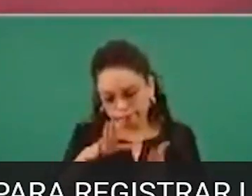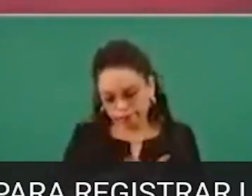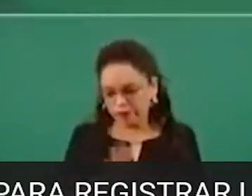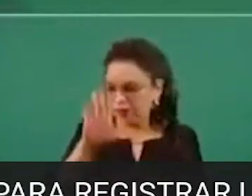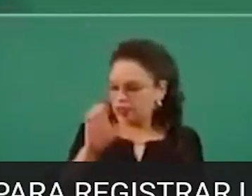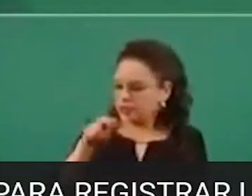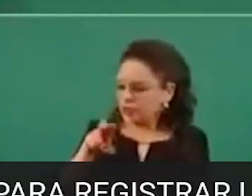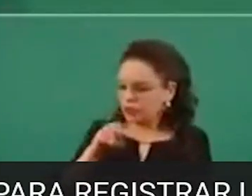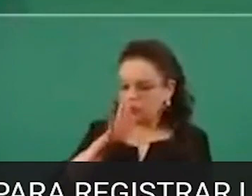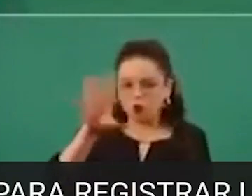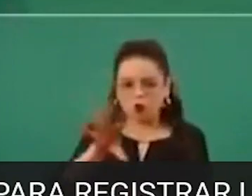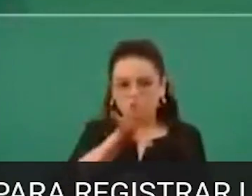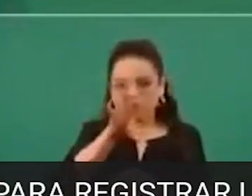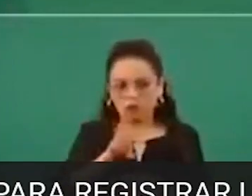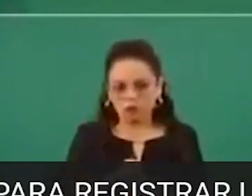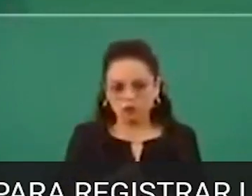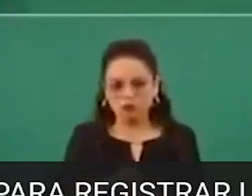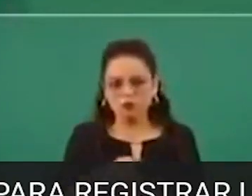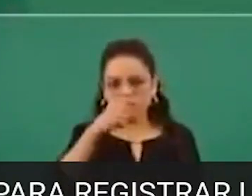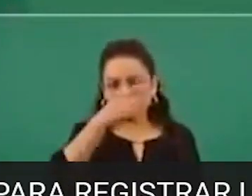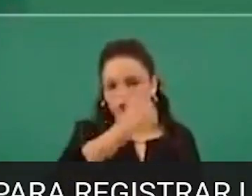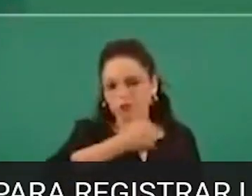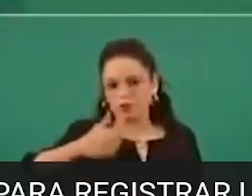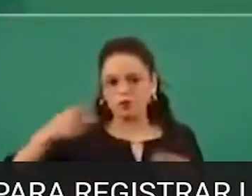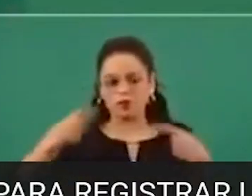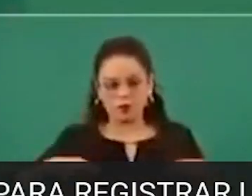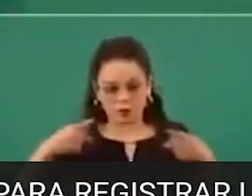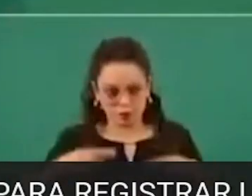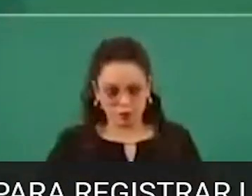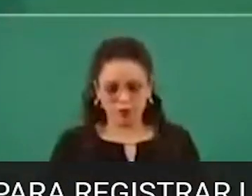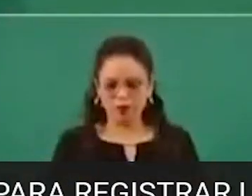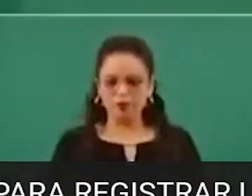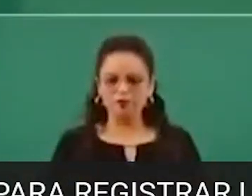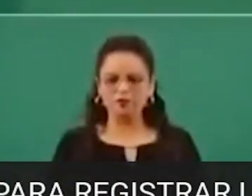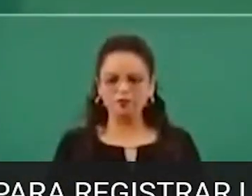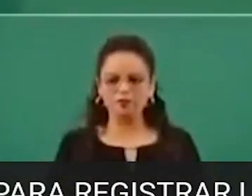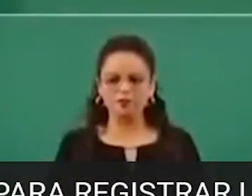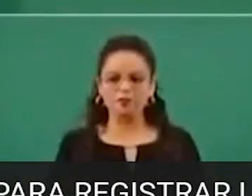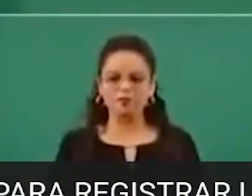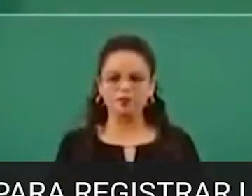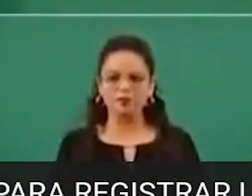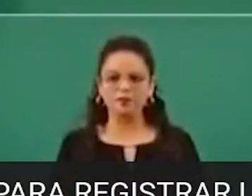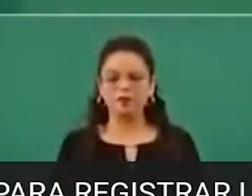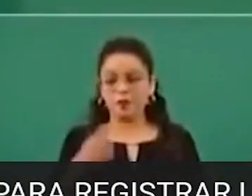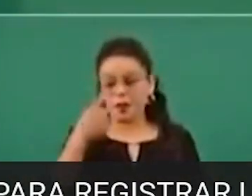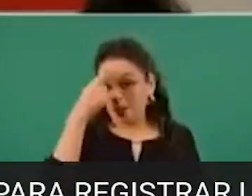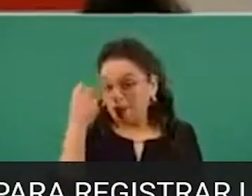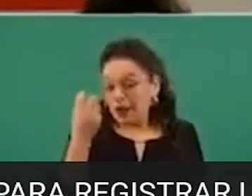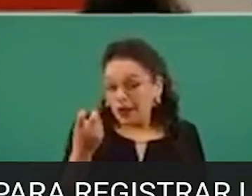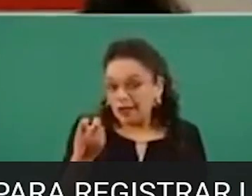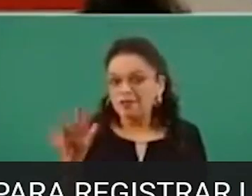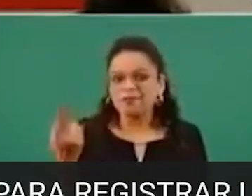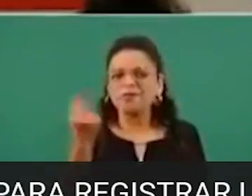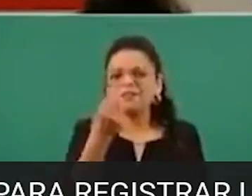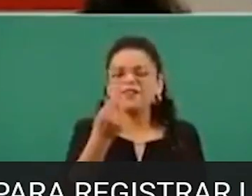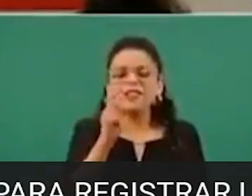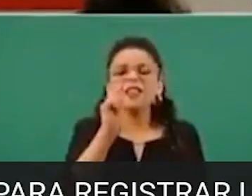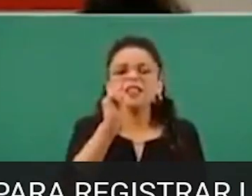decir el registro individual de cada una de las personas. Para ese propósito necesitamos la